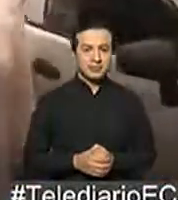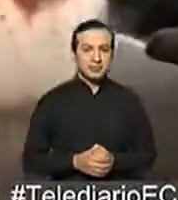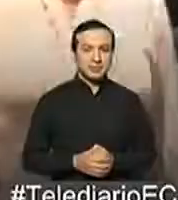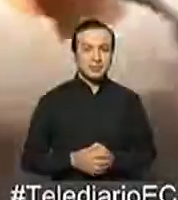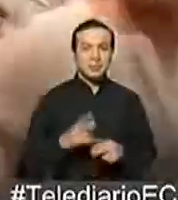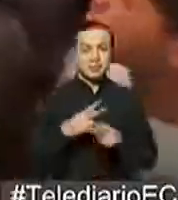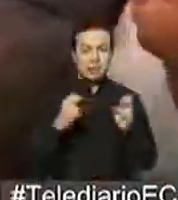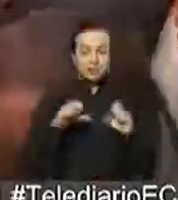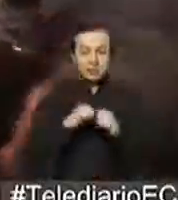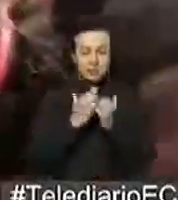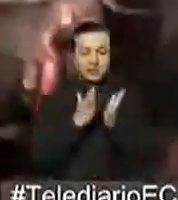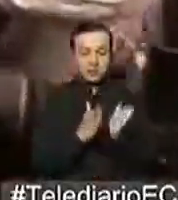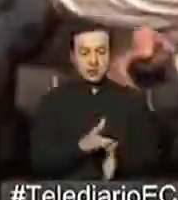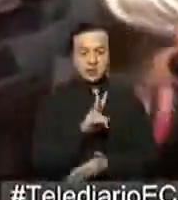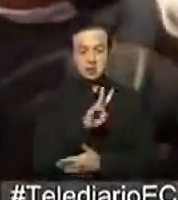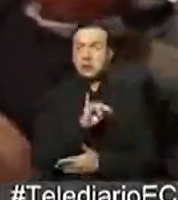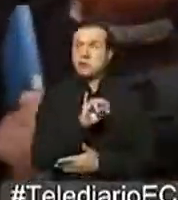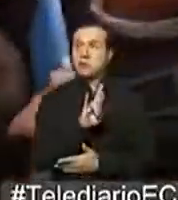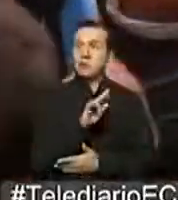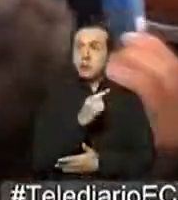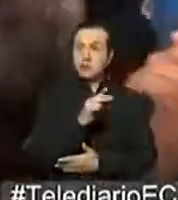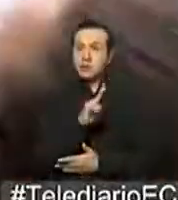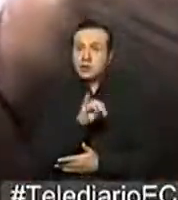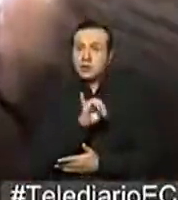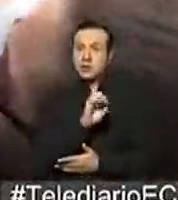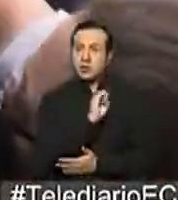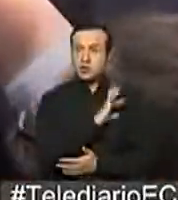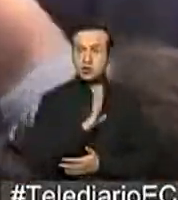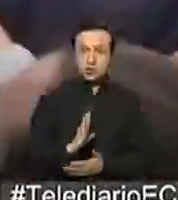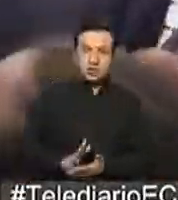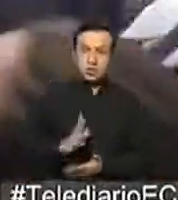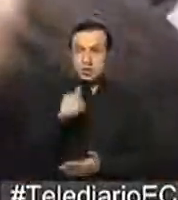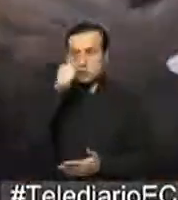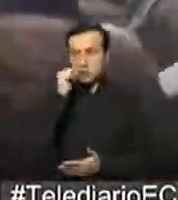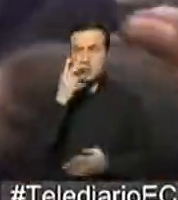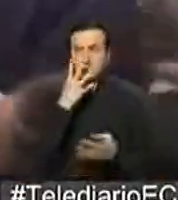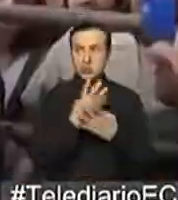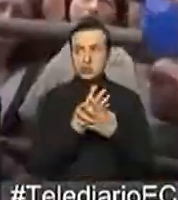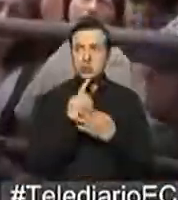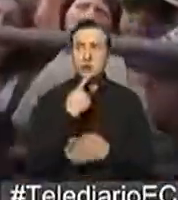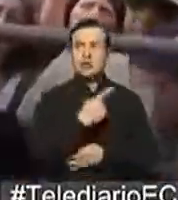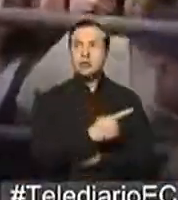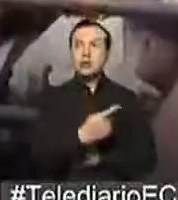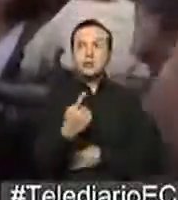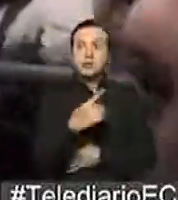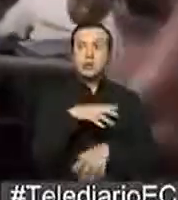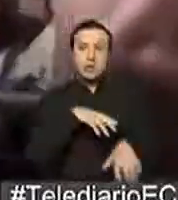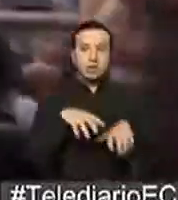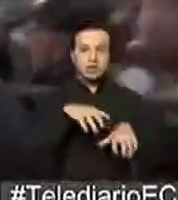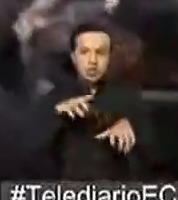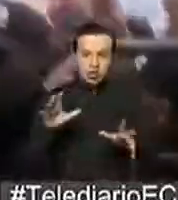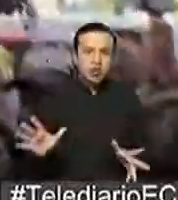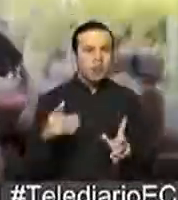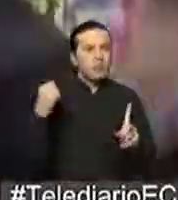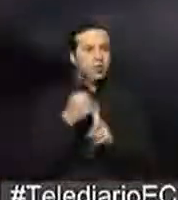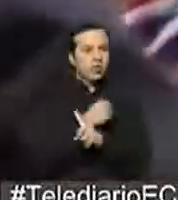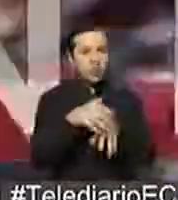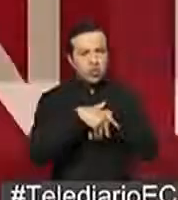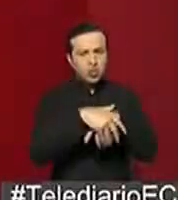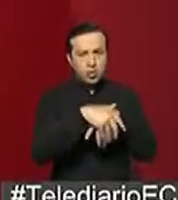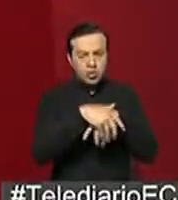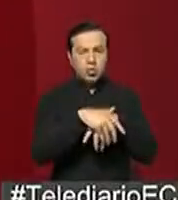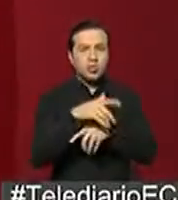El ex asambleísta Virgilio Hernández guarda prisión desde la noche de ayer. Se lo acusa de impulsar las acciones violentas durante las protestas de